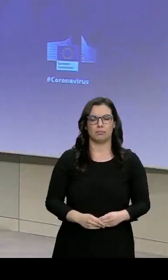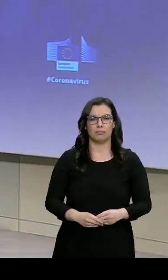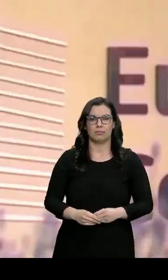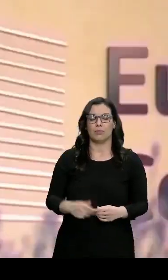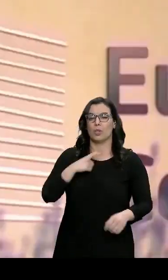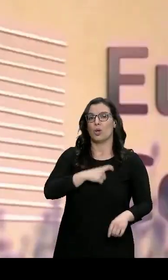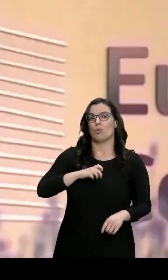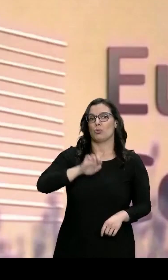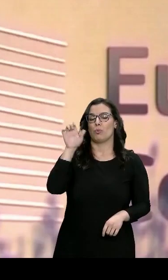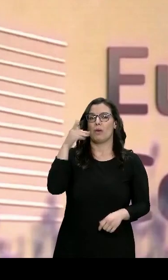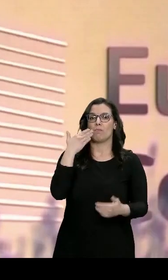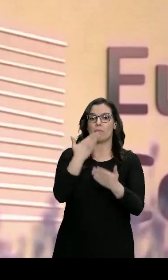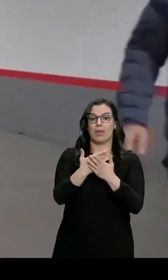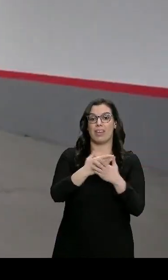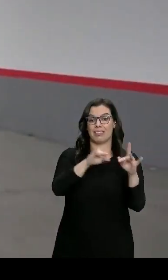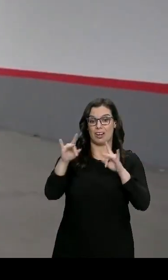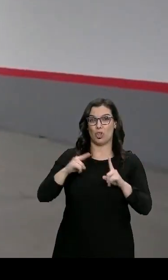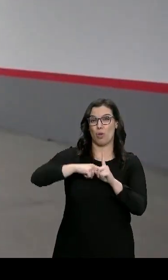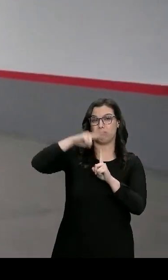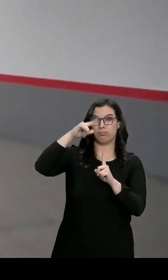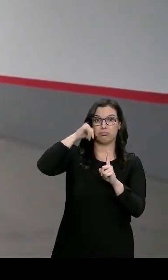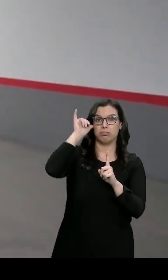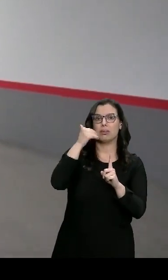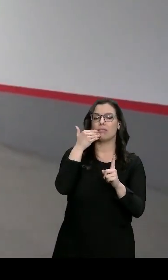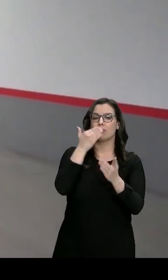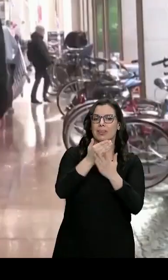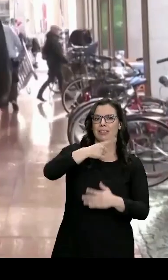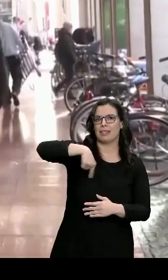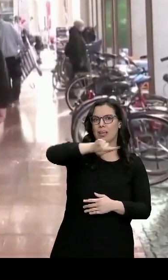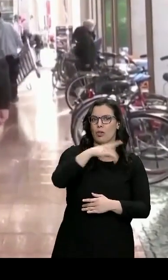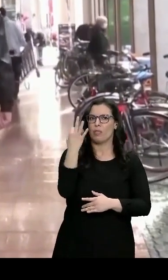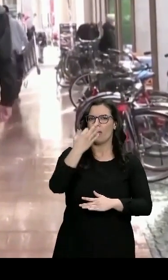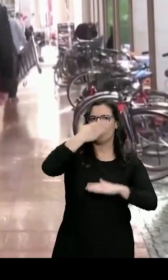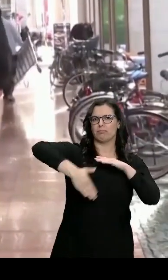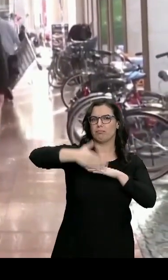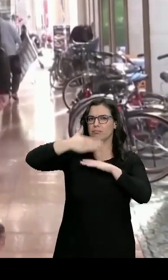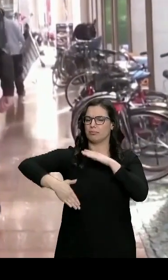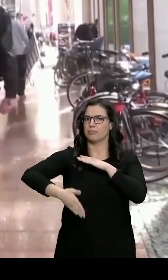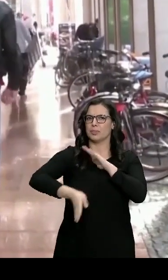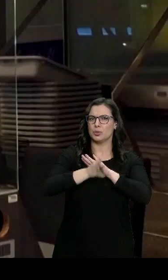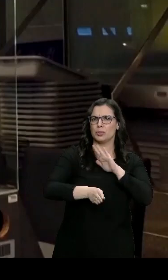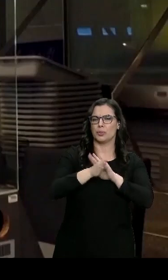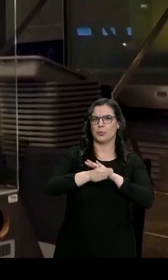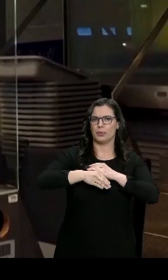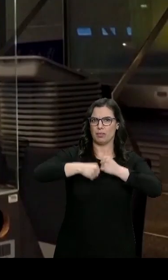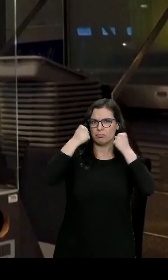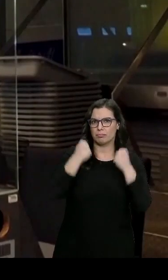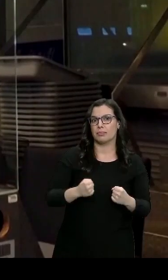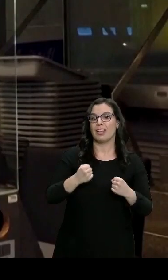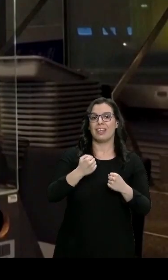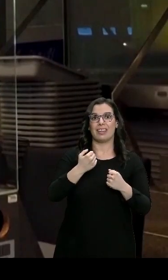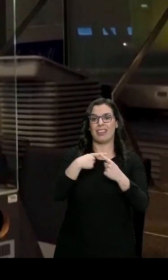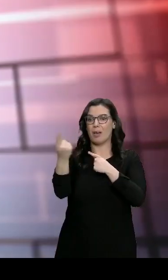La Comisión Europea pide a esos territorios que mantengan y refuerzan sus restricciones e insiste en que no se permitan los viajes